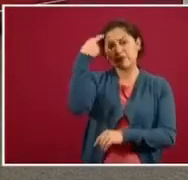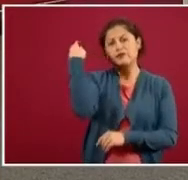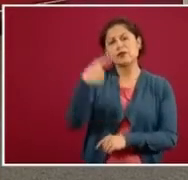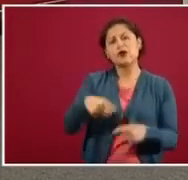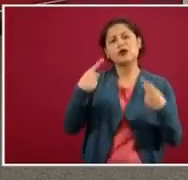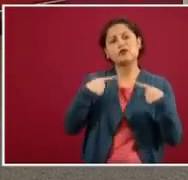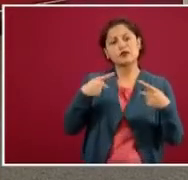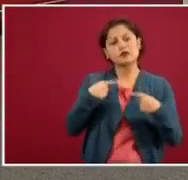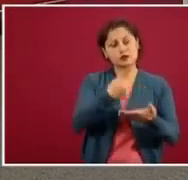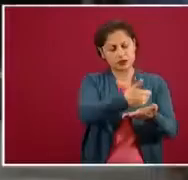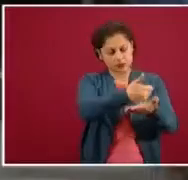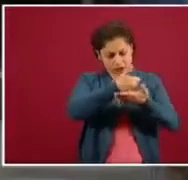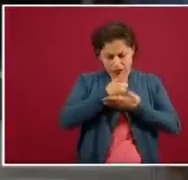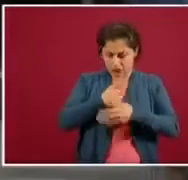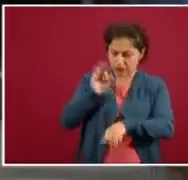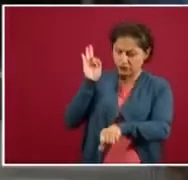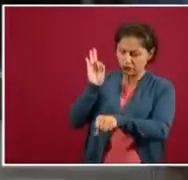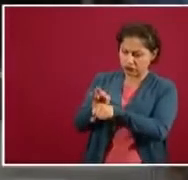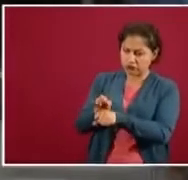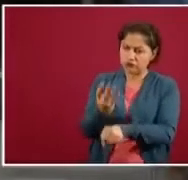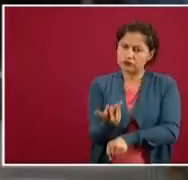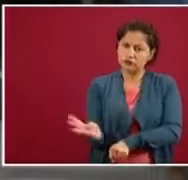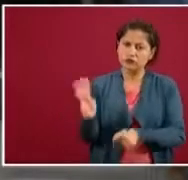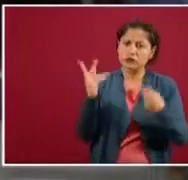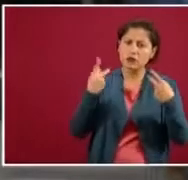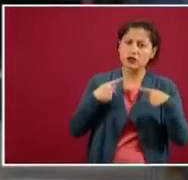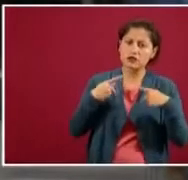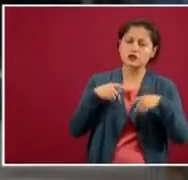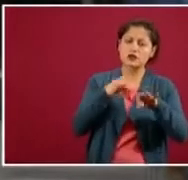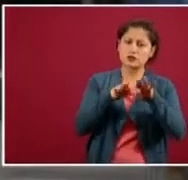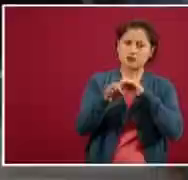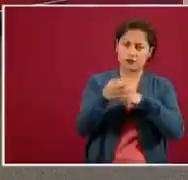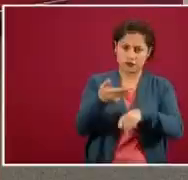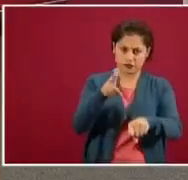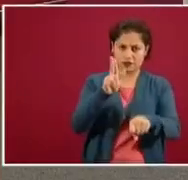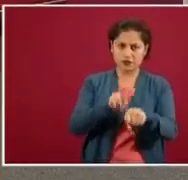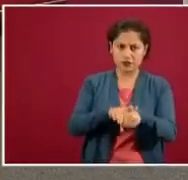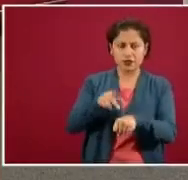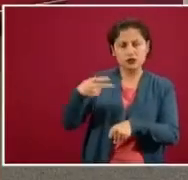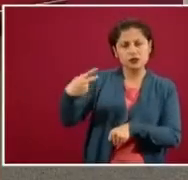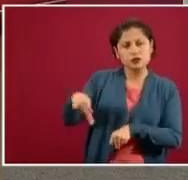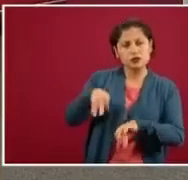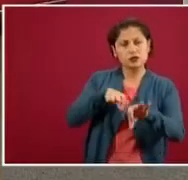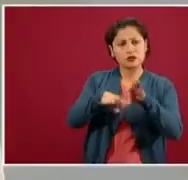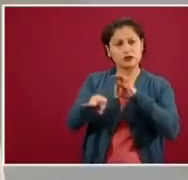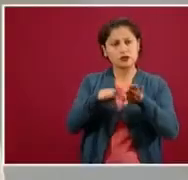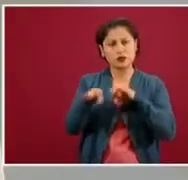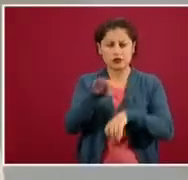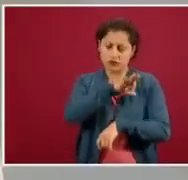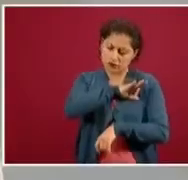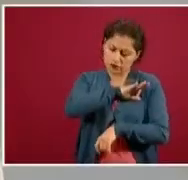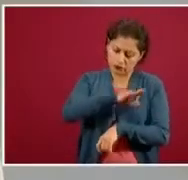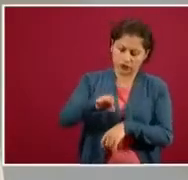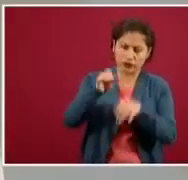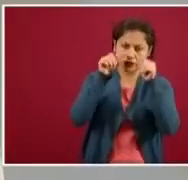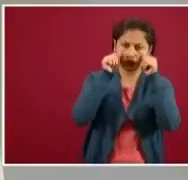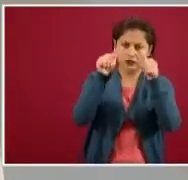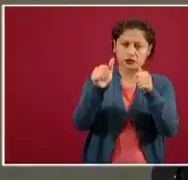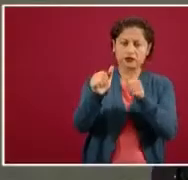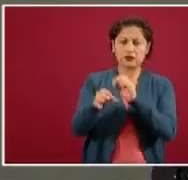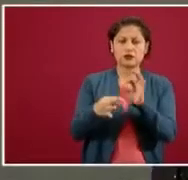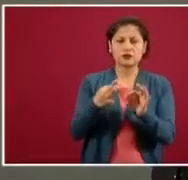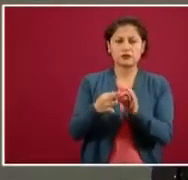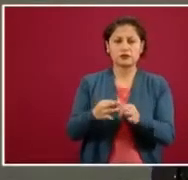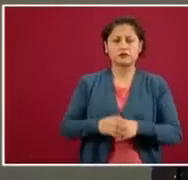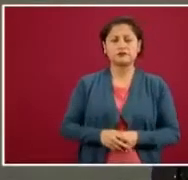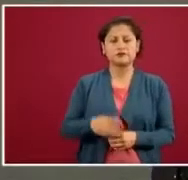a respetar y a darle las mejores condiciones de trabajo a las profesionales de la salud. Pero a corto plazo